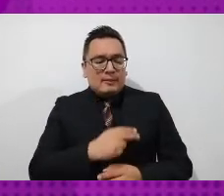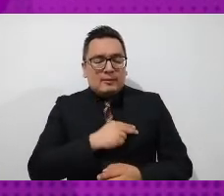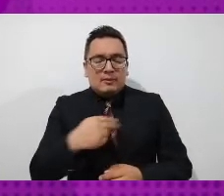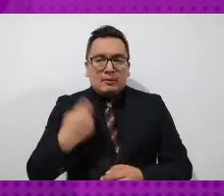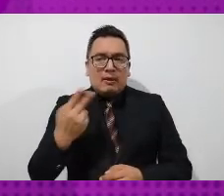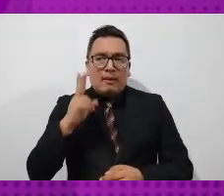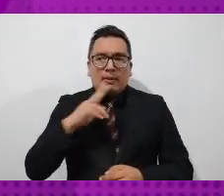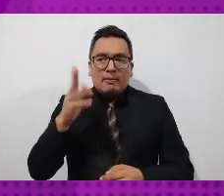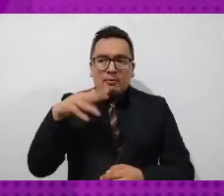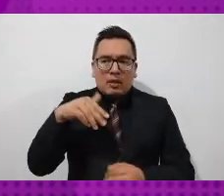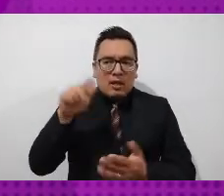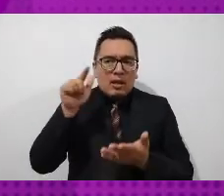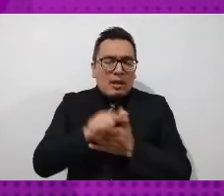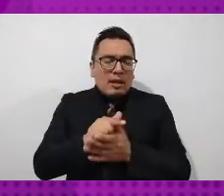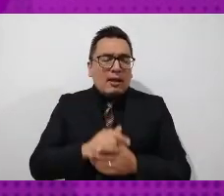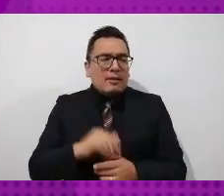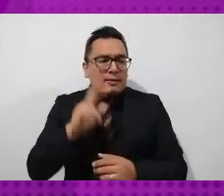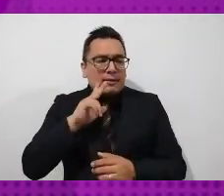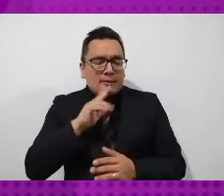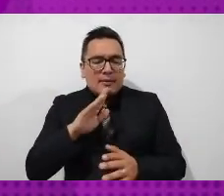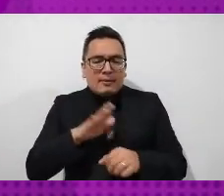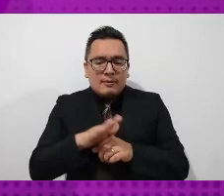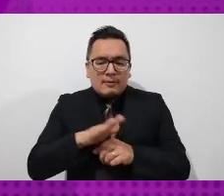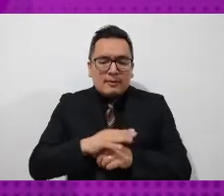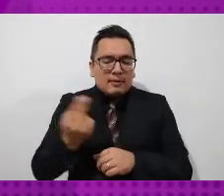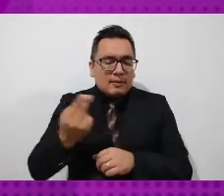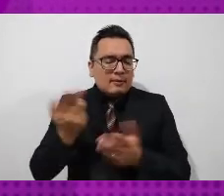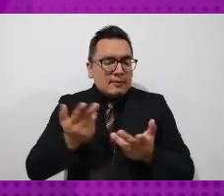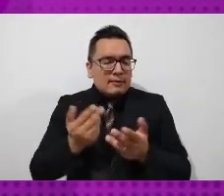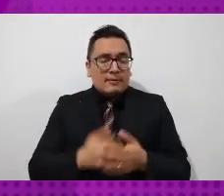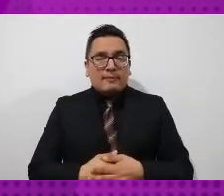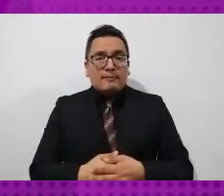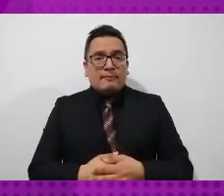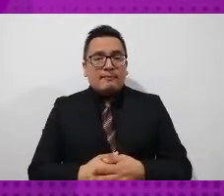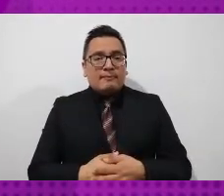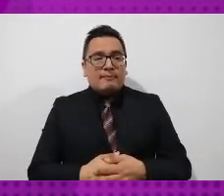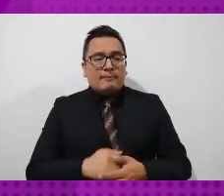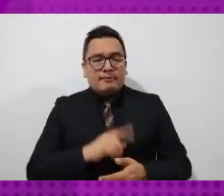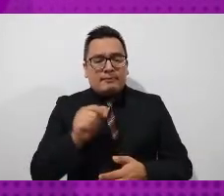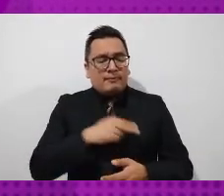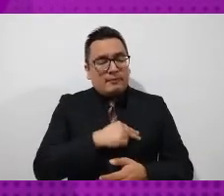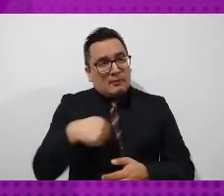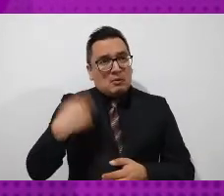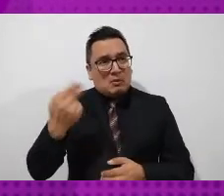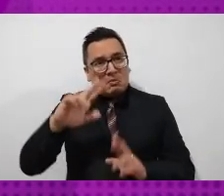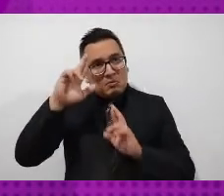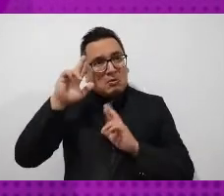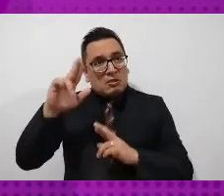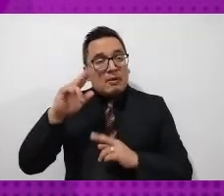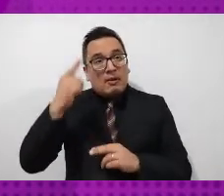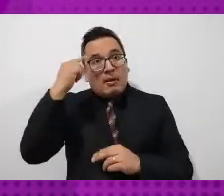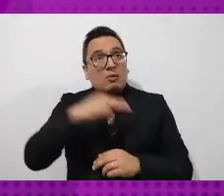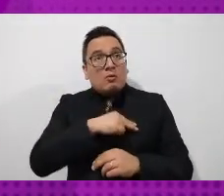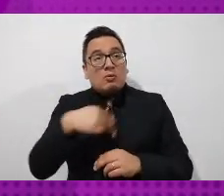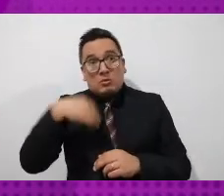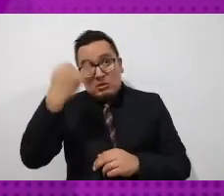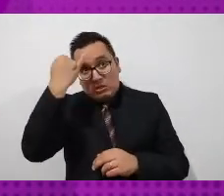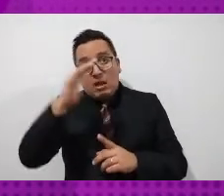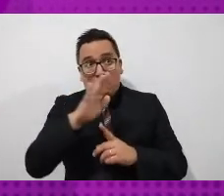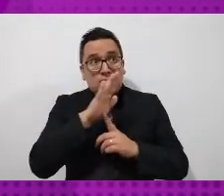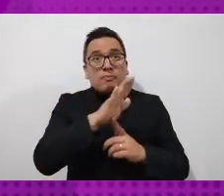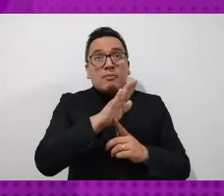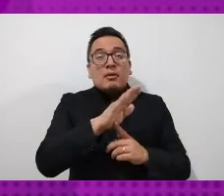la ley, ver cuál es el procedimiento que ya hemos platicado y apegarnos a él para que nuestra iniciativa